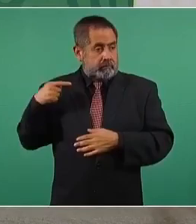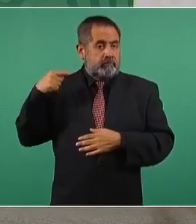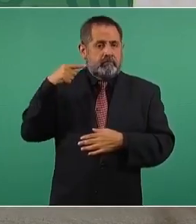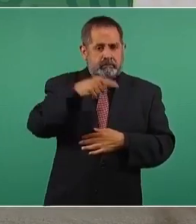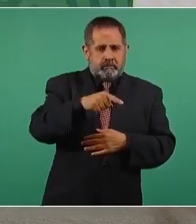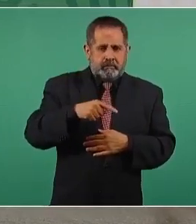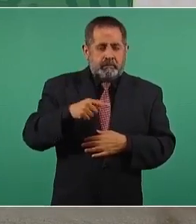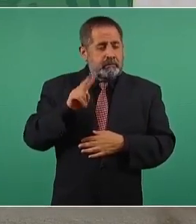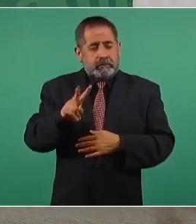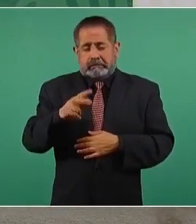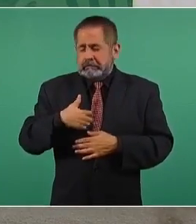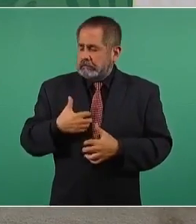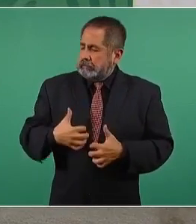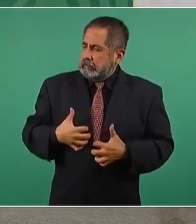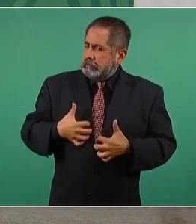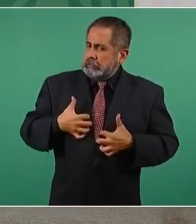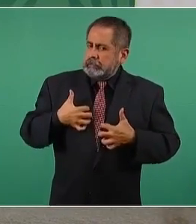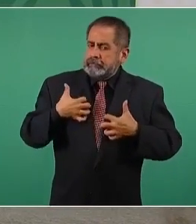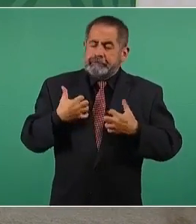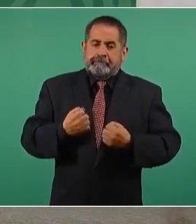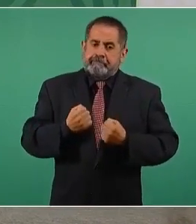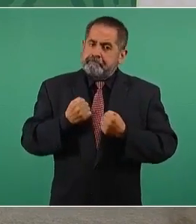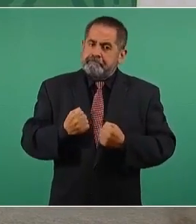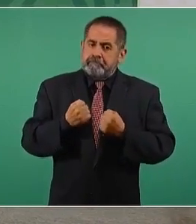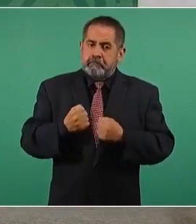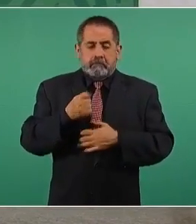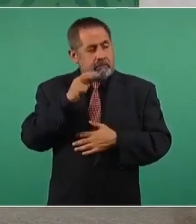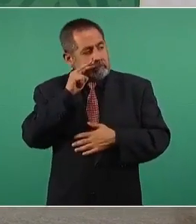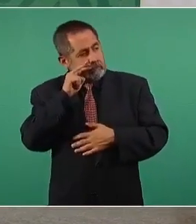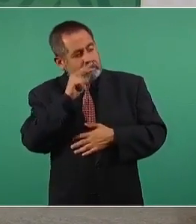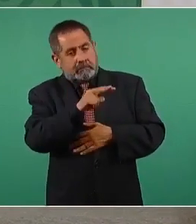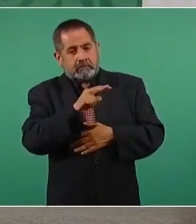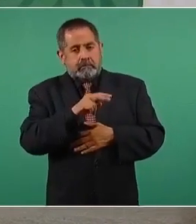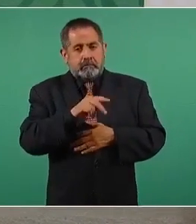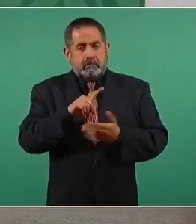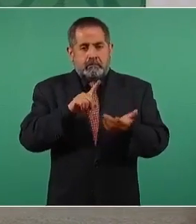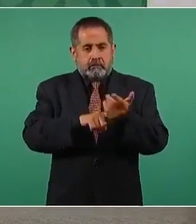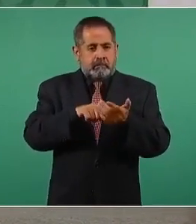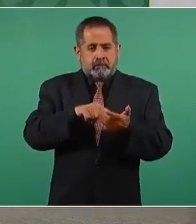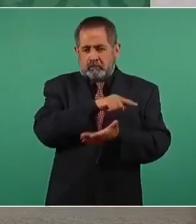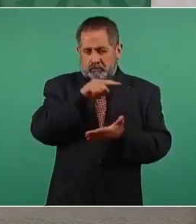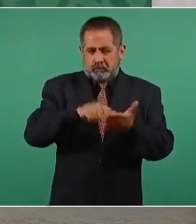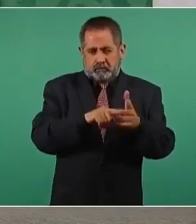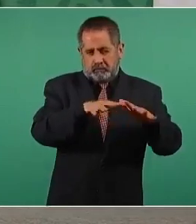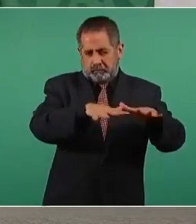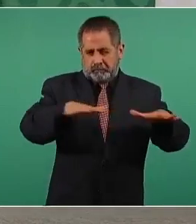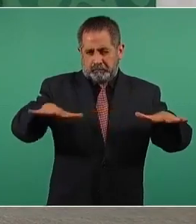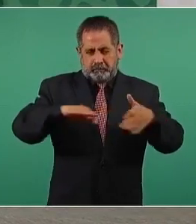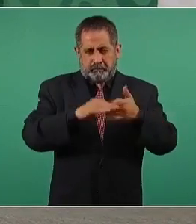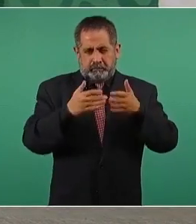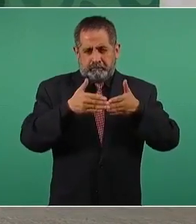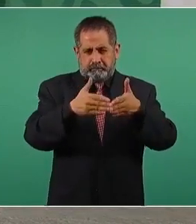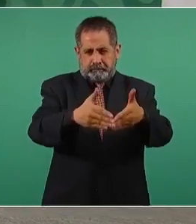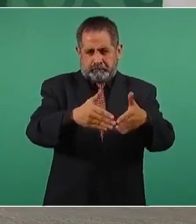me dio mucho coraje de que estábamos en el puerto,